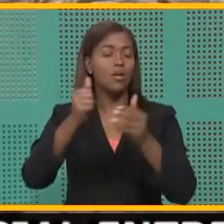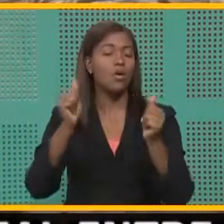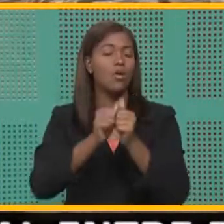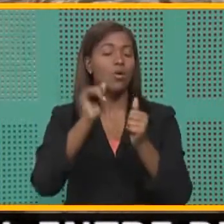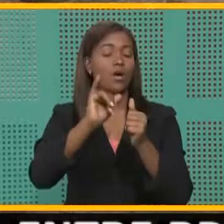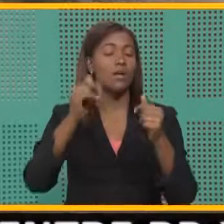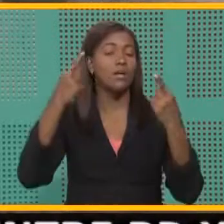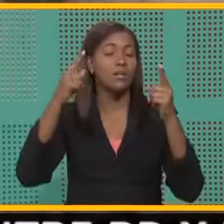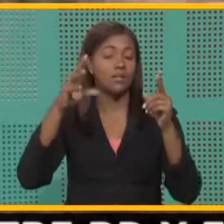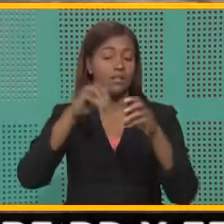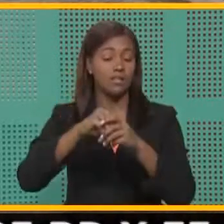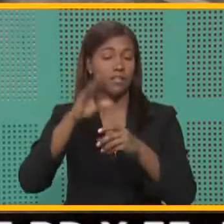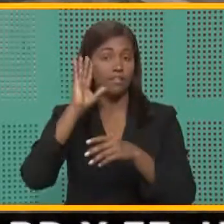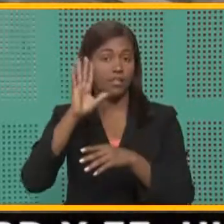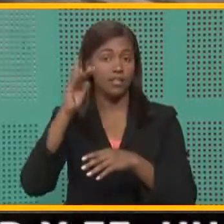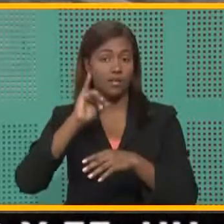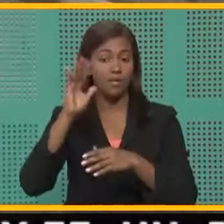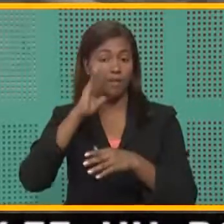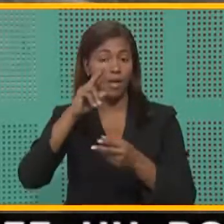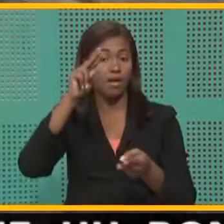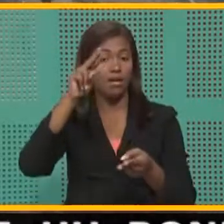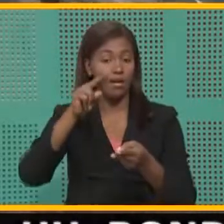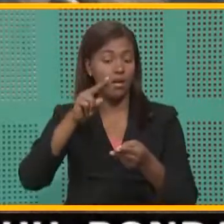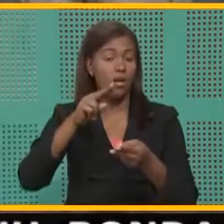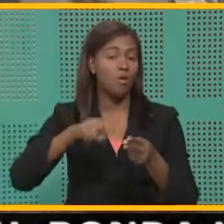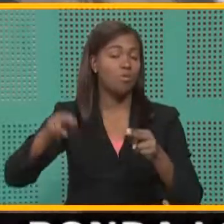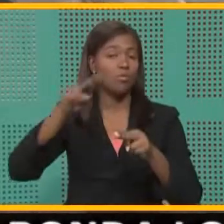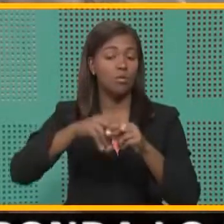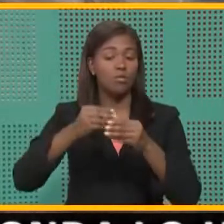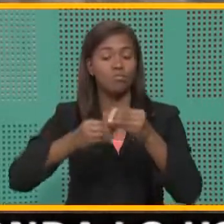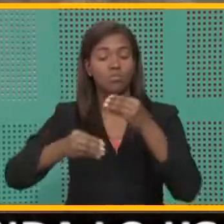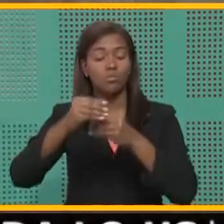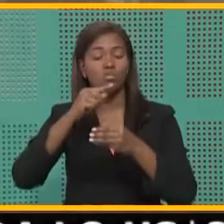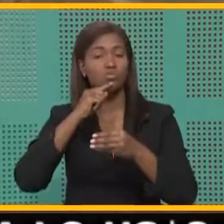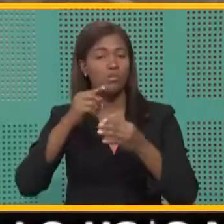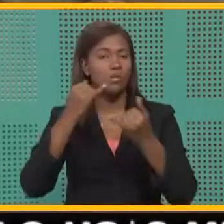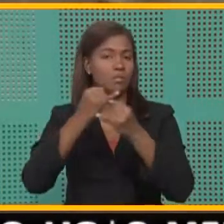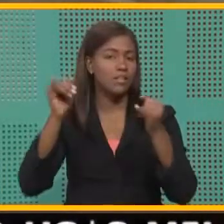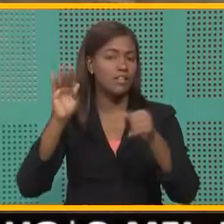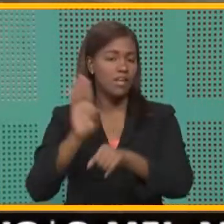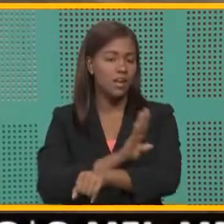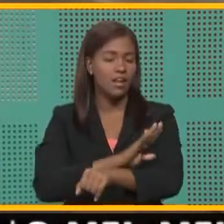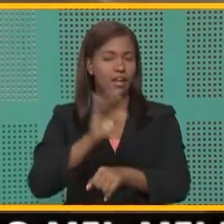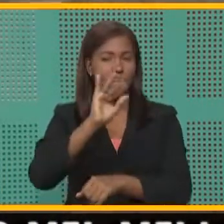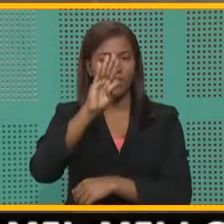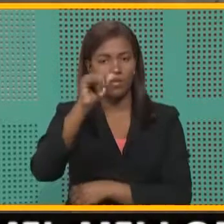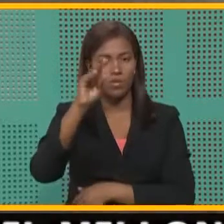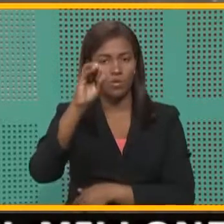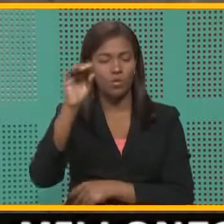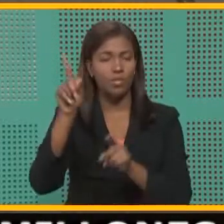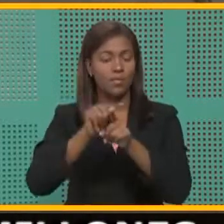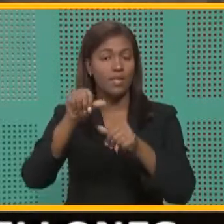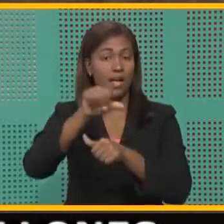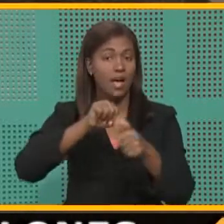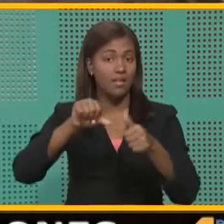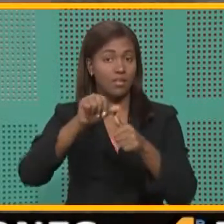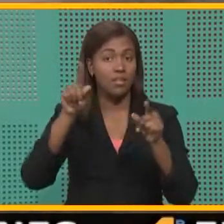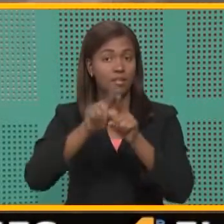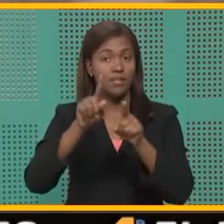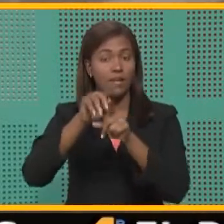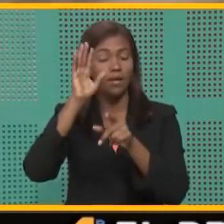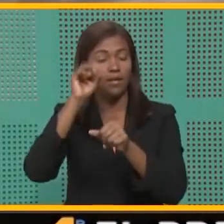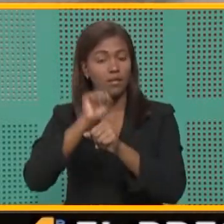el complejo hidráulico y que dinamizará su economía son Independencia, Barahona y Bauruco, así como Azua. También se